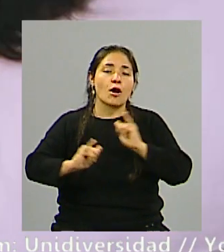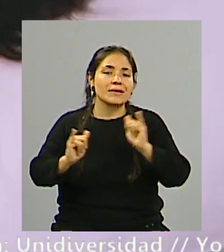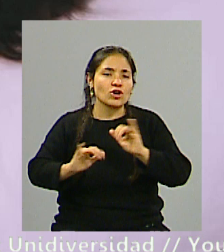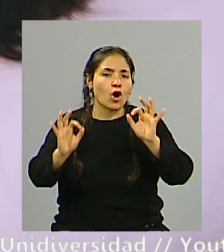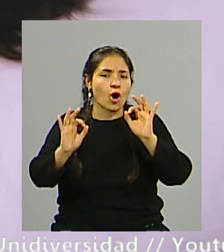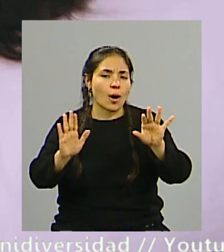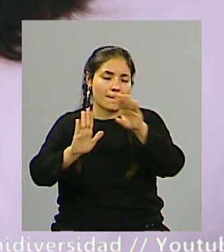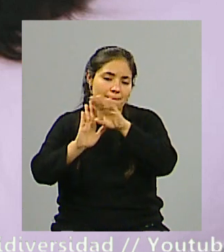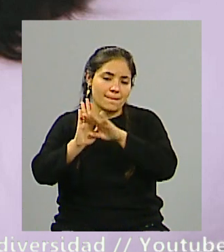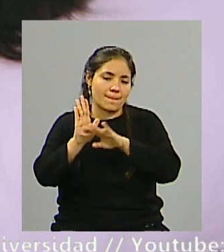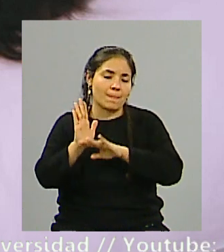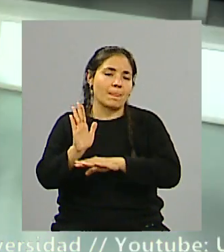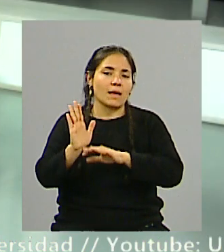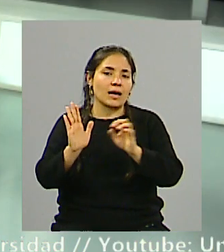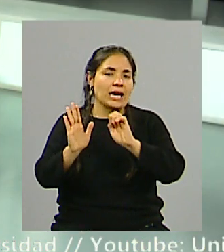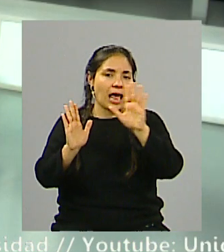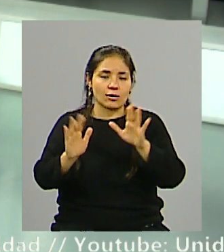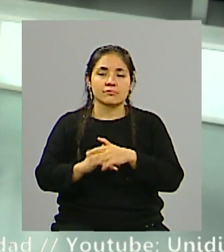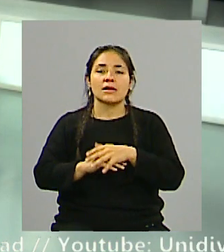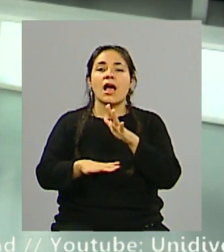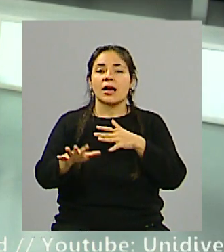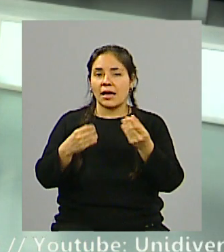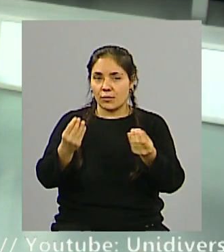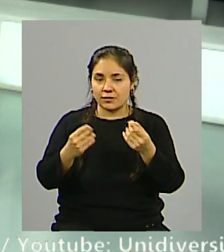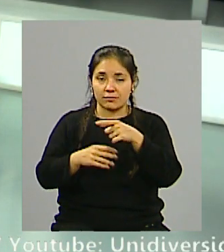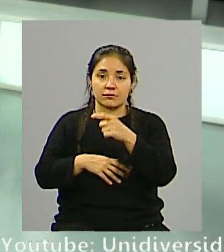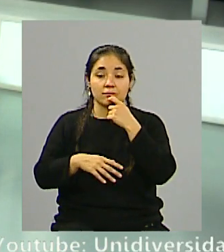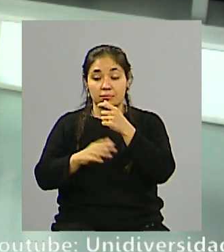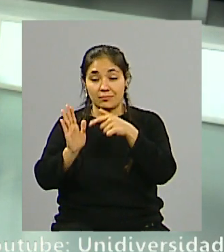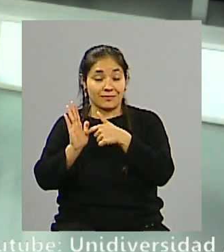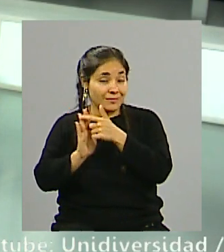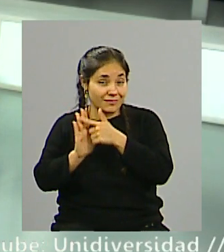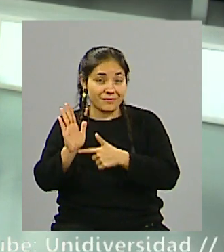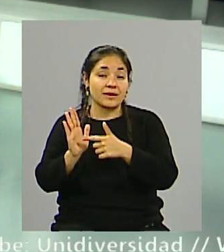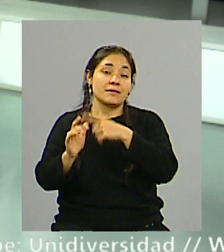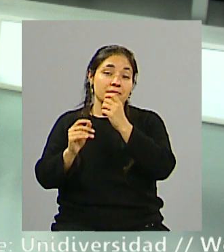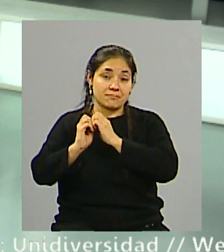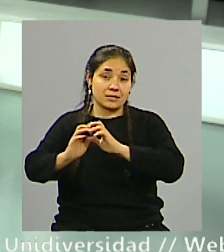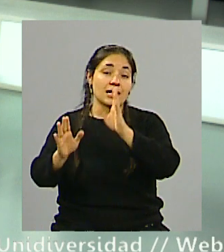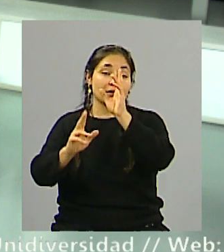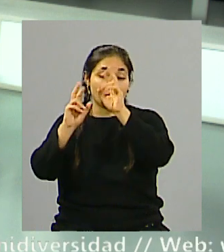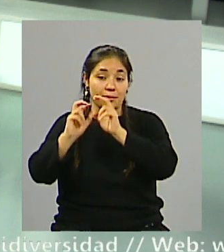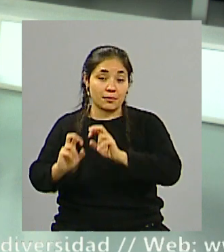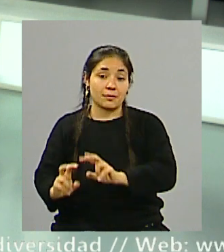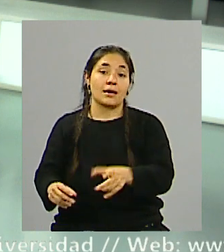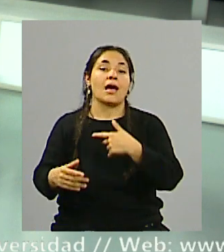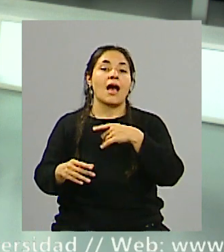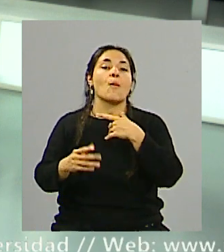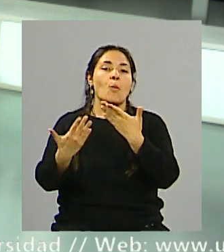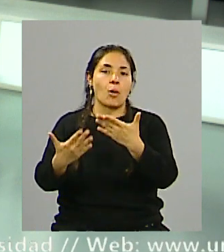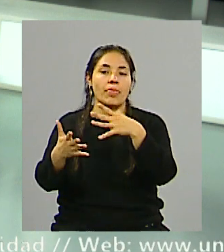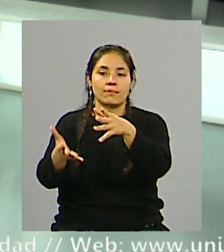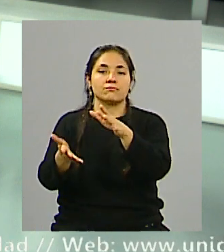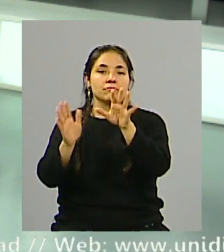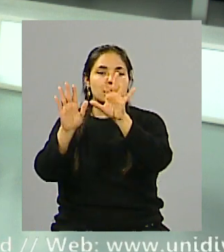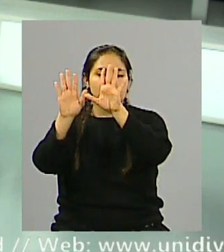se puede hacer? Digo, ustedes van a partir de esto, van a tener más datos, lo que le va a permitir a ustedes tener unas estadísticas, ¿no? Que van a